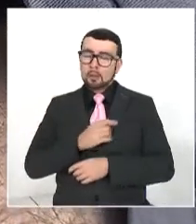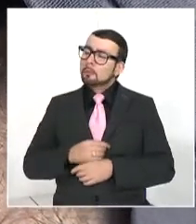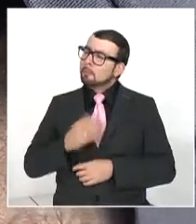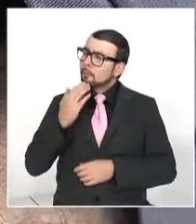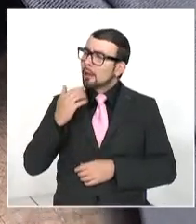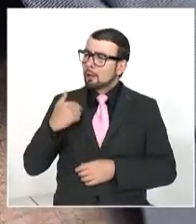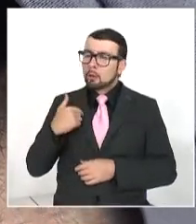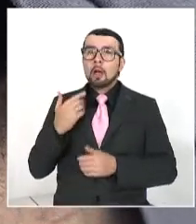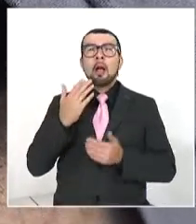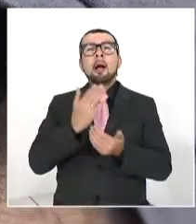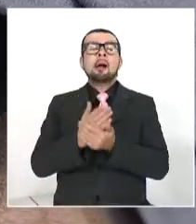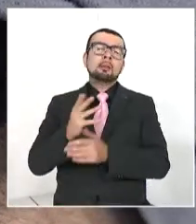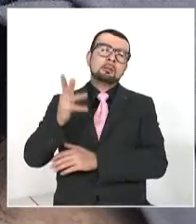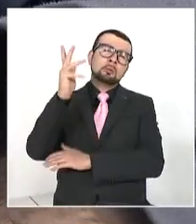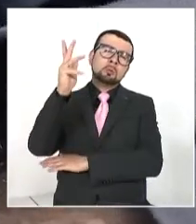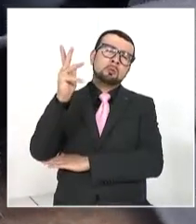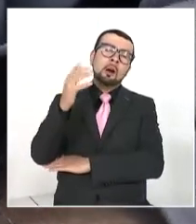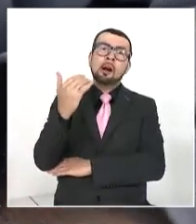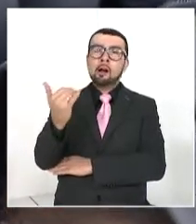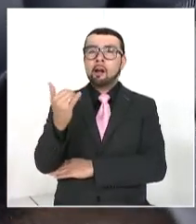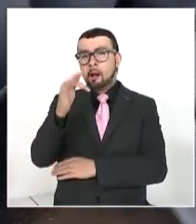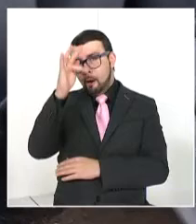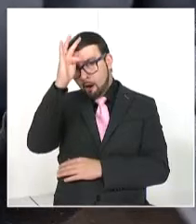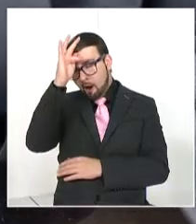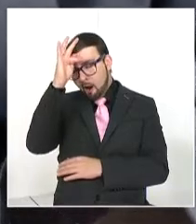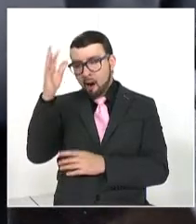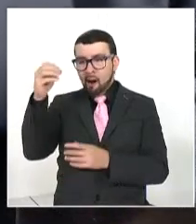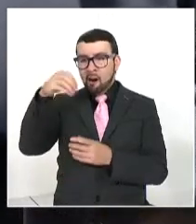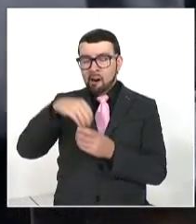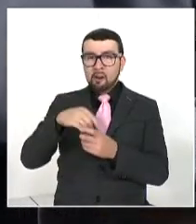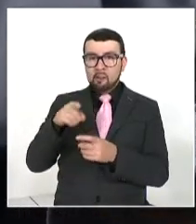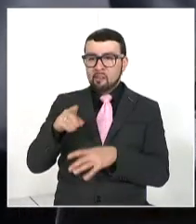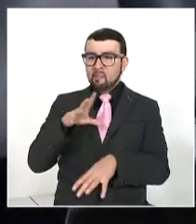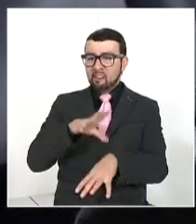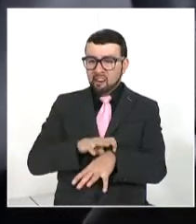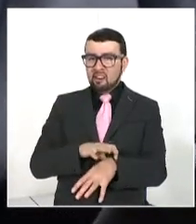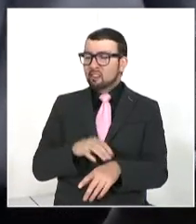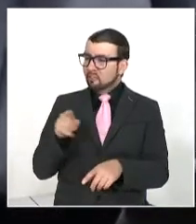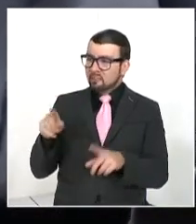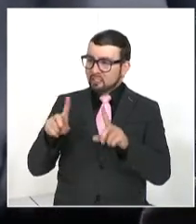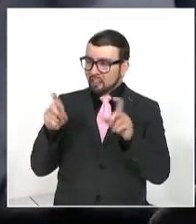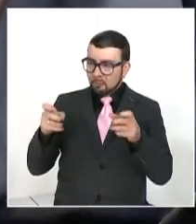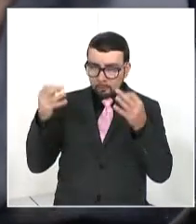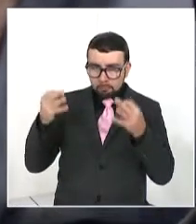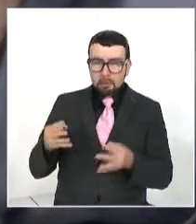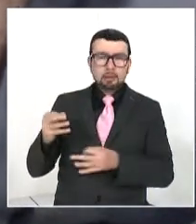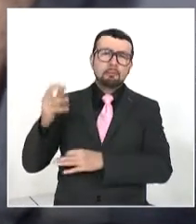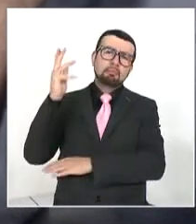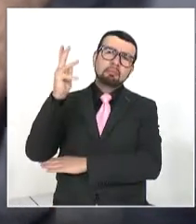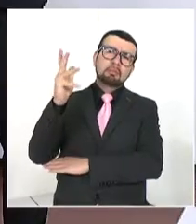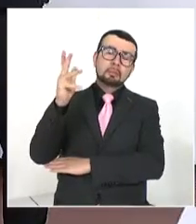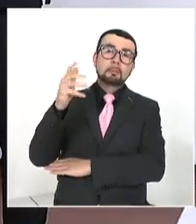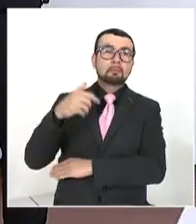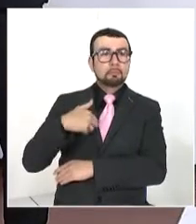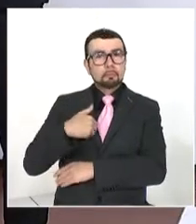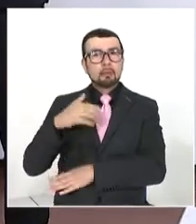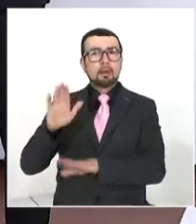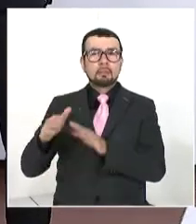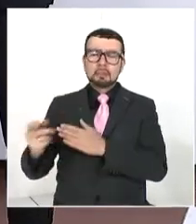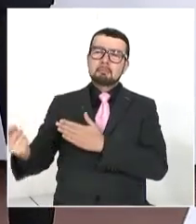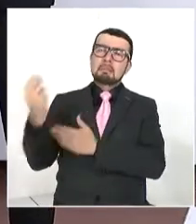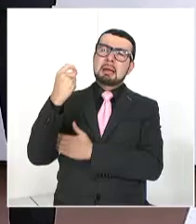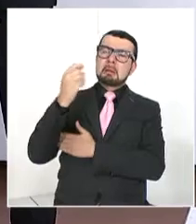yo he ido a dar conferencias a hospitales, a facultades de medicina sobre este tema, he sido víctima de